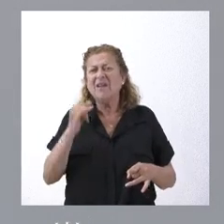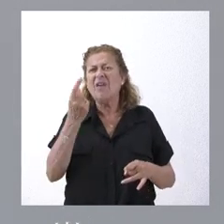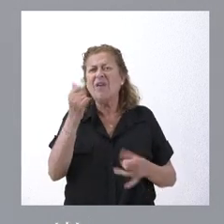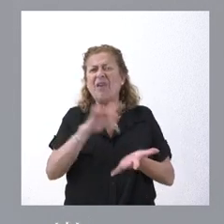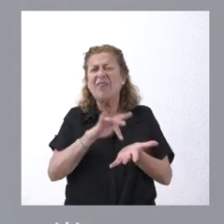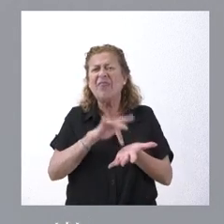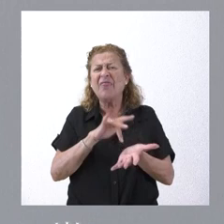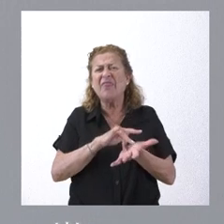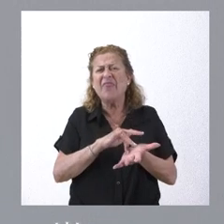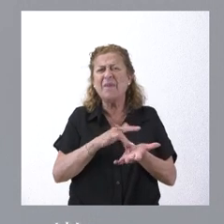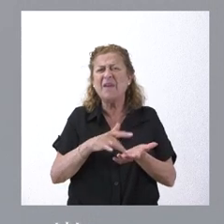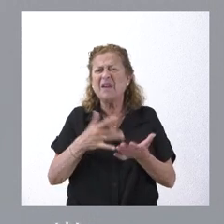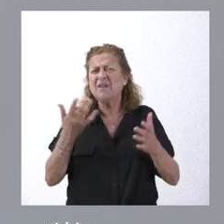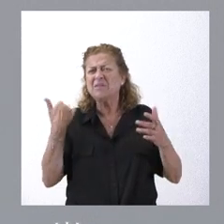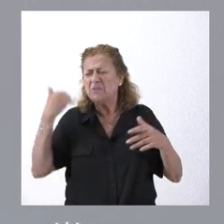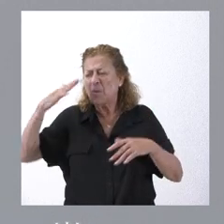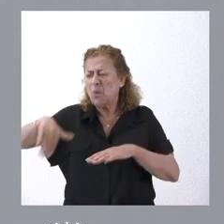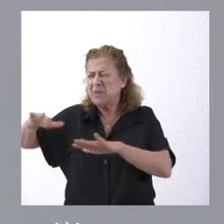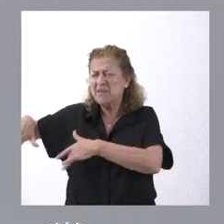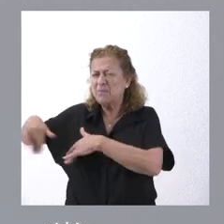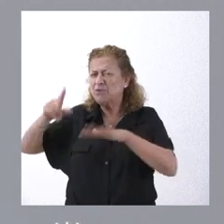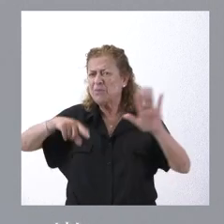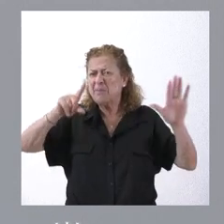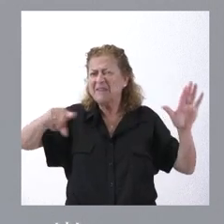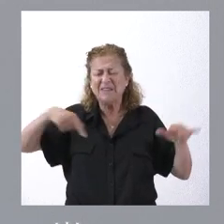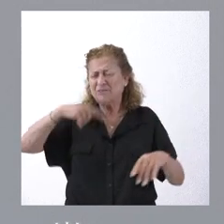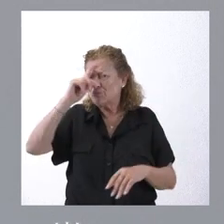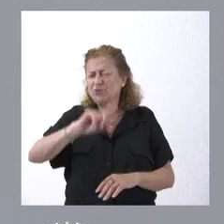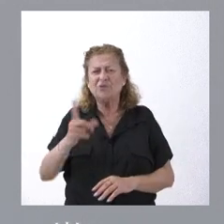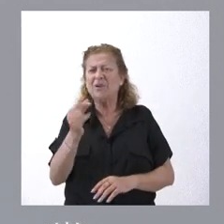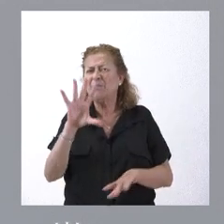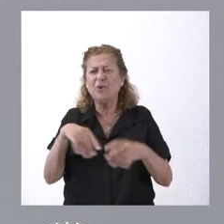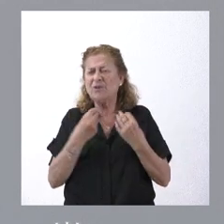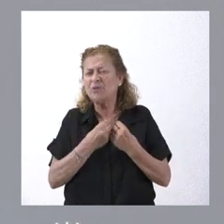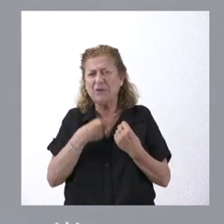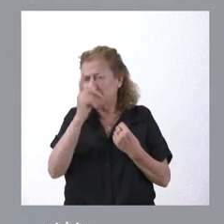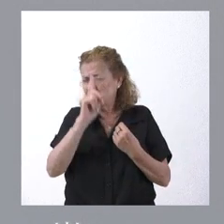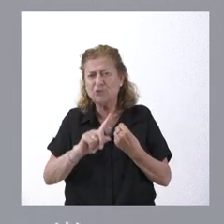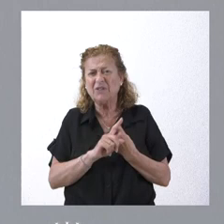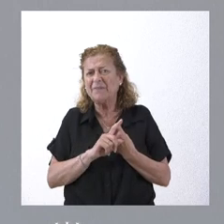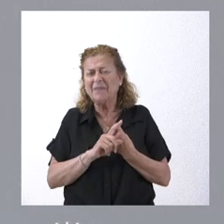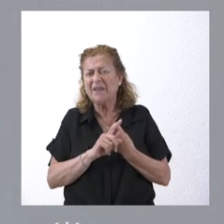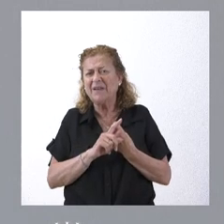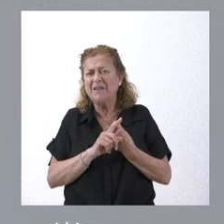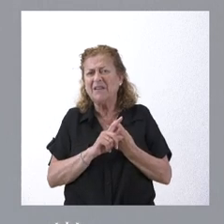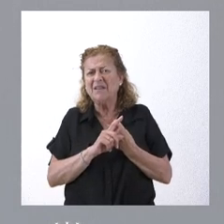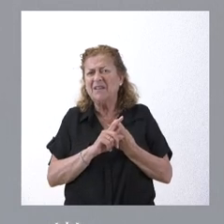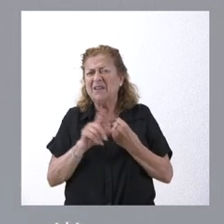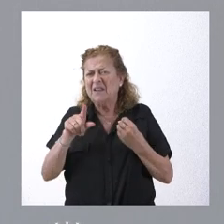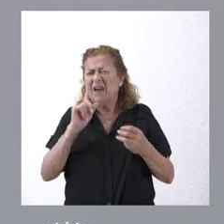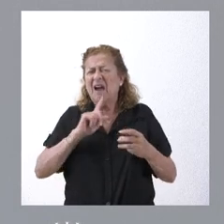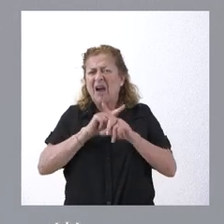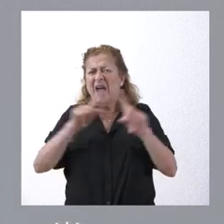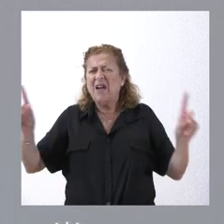cuánto se debe? Sé que son los últimos meses, pero no sé exactamente el importe de su retribución. Su retribución anual